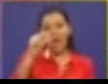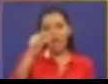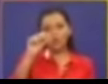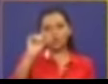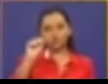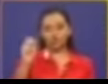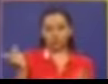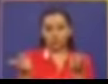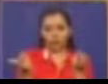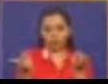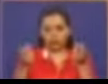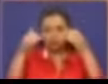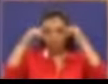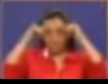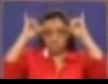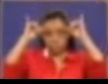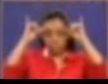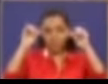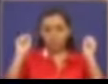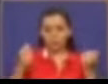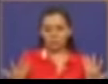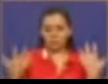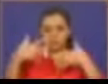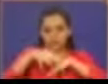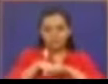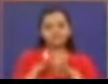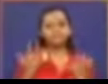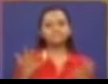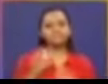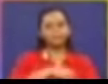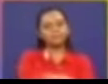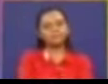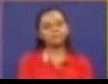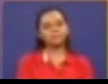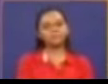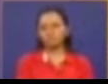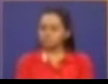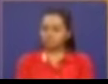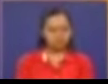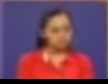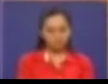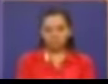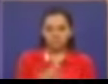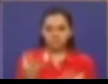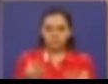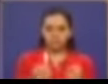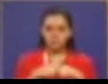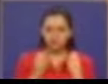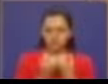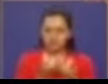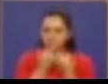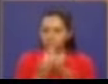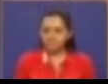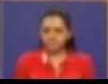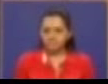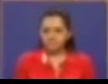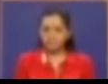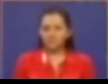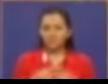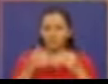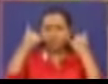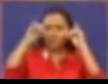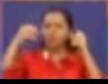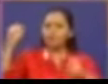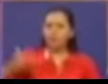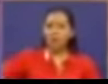carne, que los ganaderos de carne no estén utilizando ese ganado? ¿Cómo entender eso? Eso es ineficiencia social. Es que entonces ese ganado es más